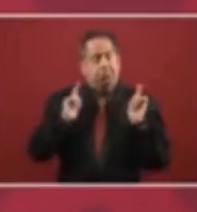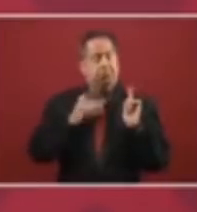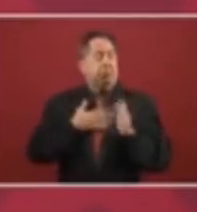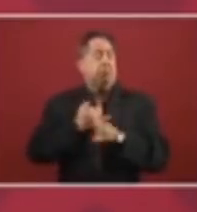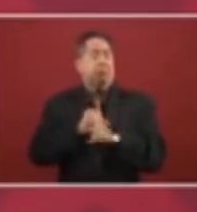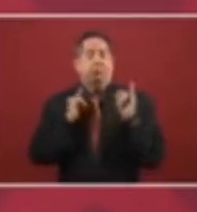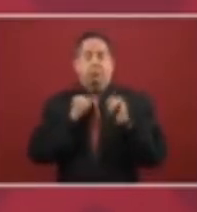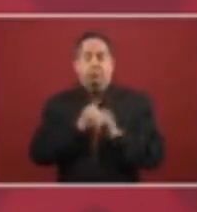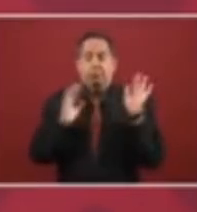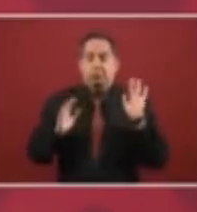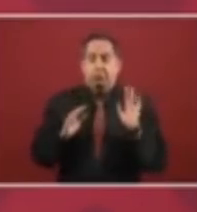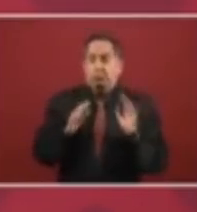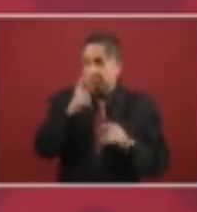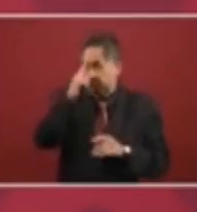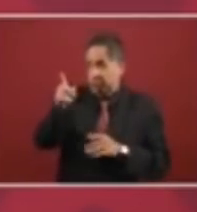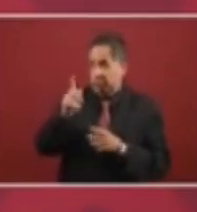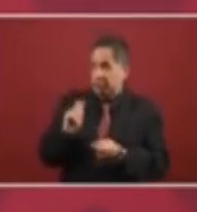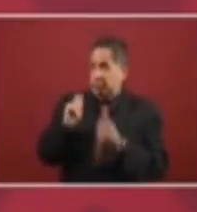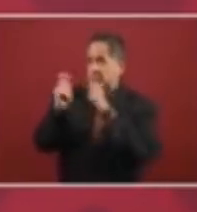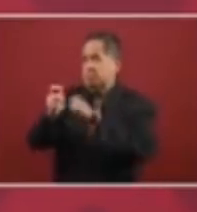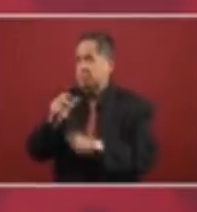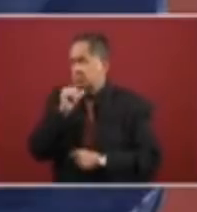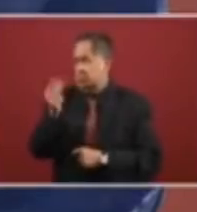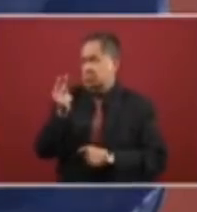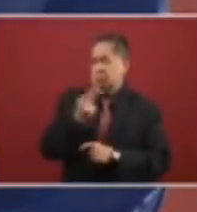o apostar a la transformación.